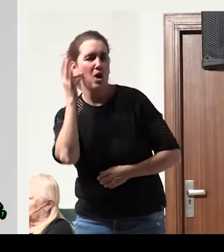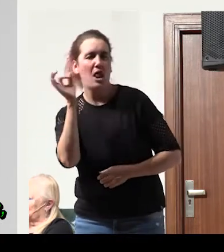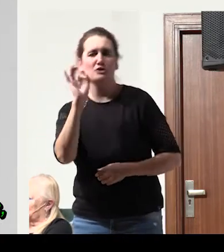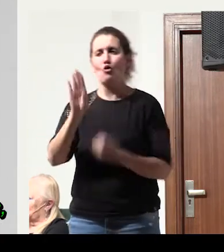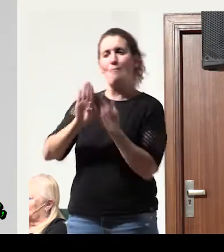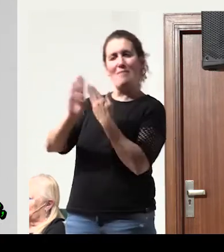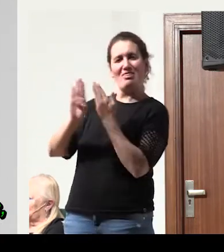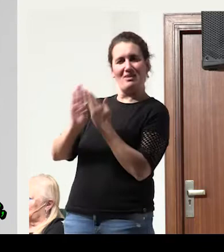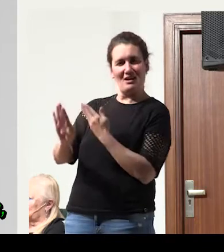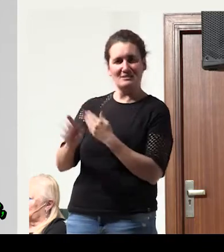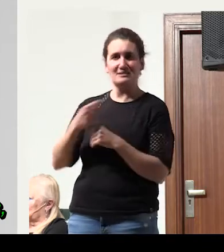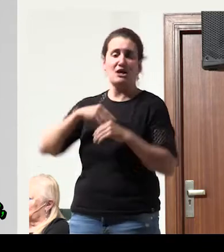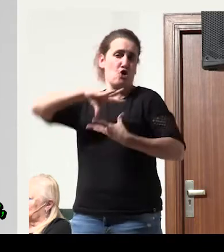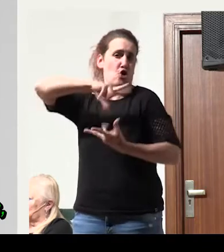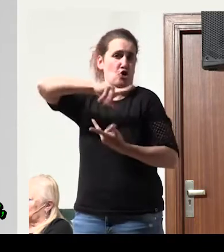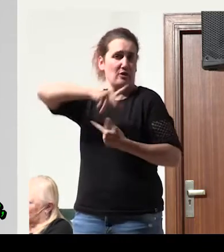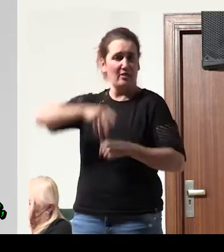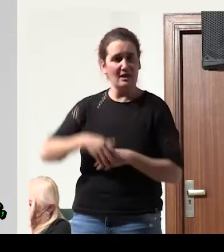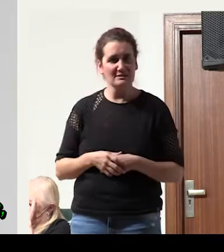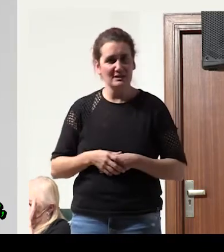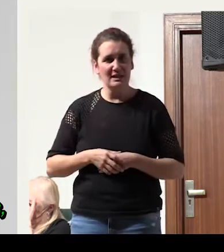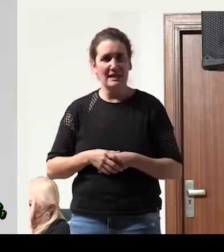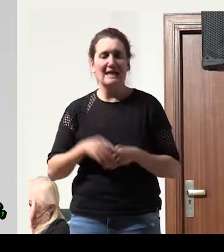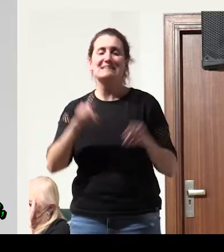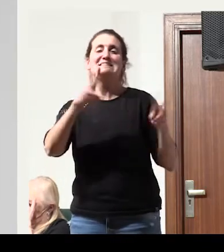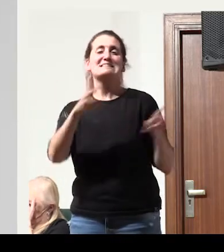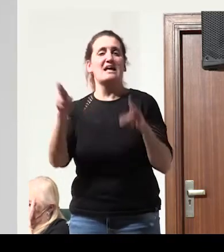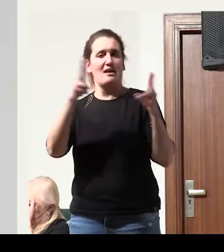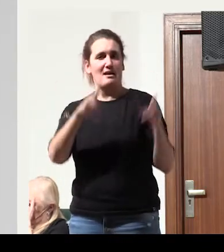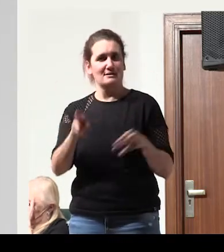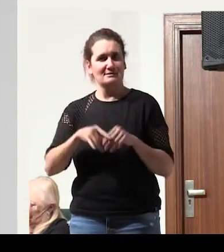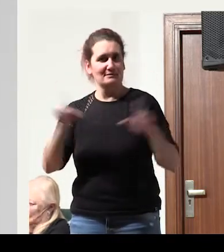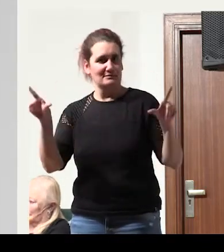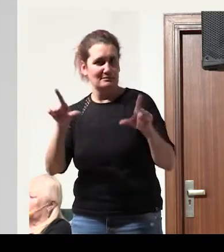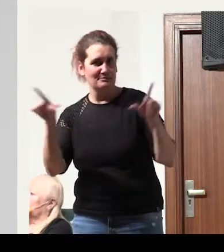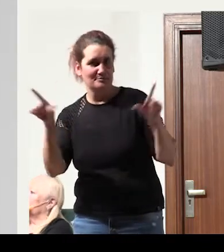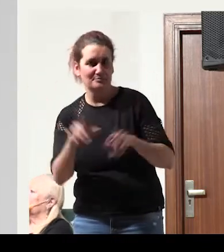las noticias, en las series, en la televisión?